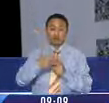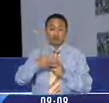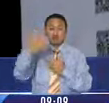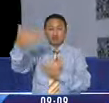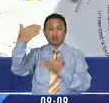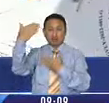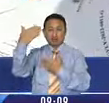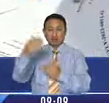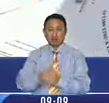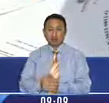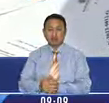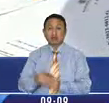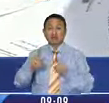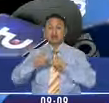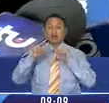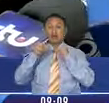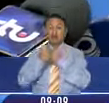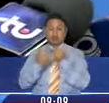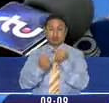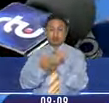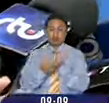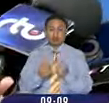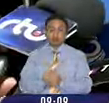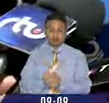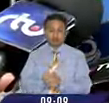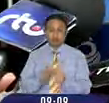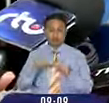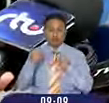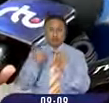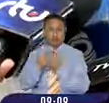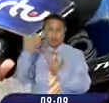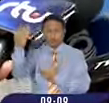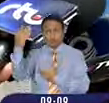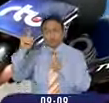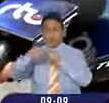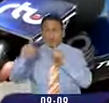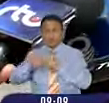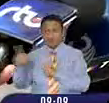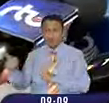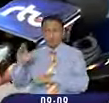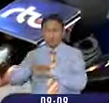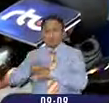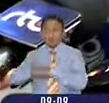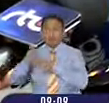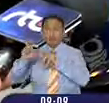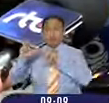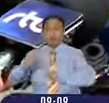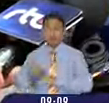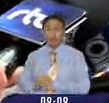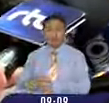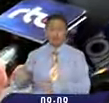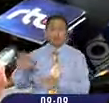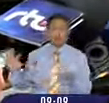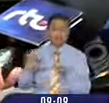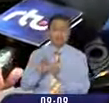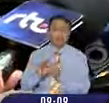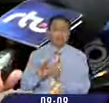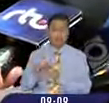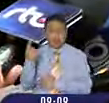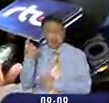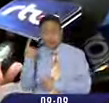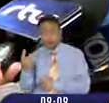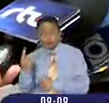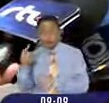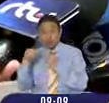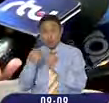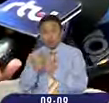políticos auspiciados por varios movimientos. Que hay varios movimientos que están involucrados, en algunos casos algunas alianzas, no es solo